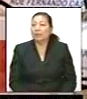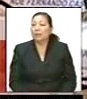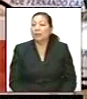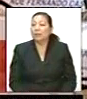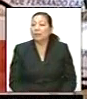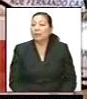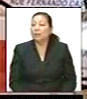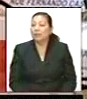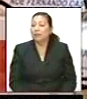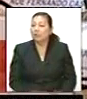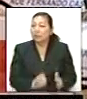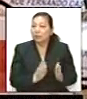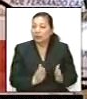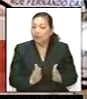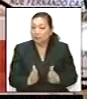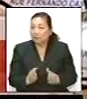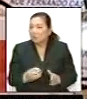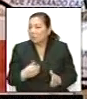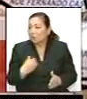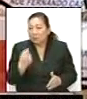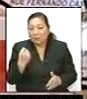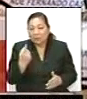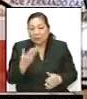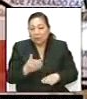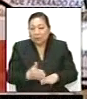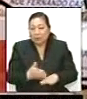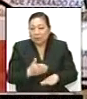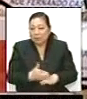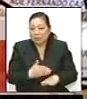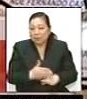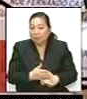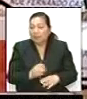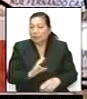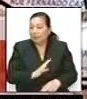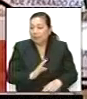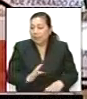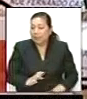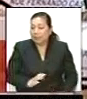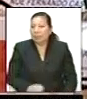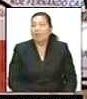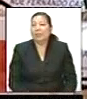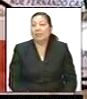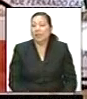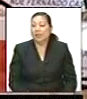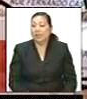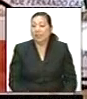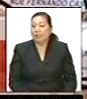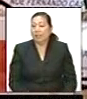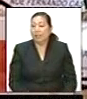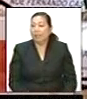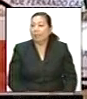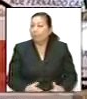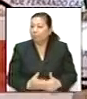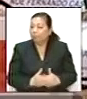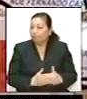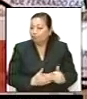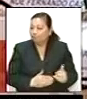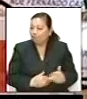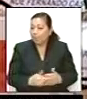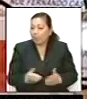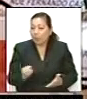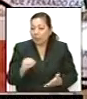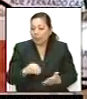de Infraestructura. Yo no puedo entender el desarrollo comercial de un Estado sin infraestructura básica,